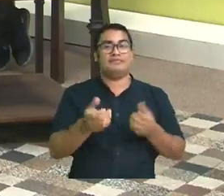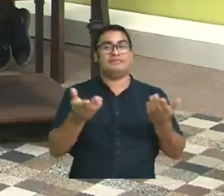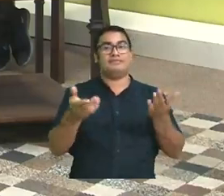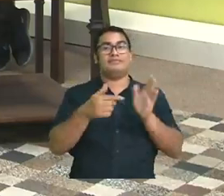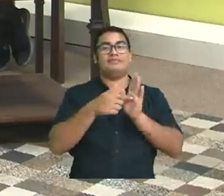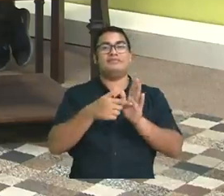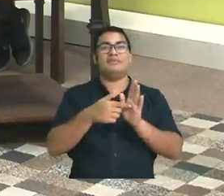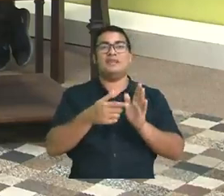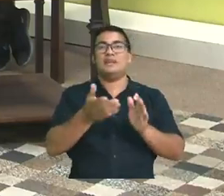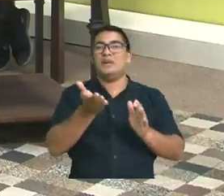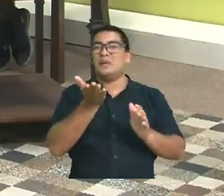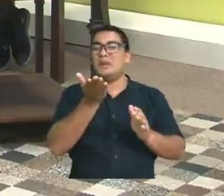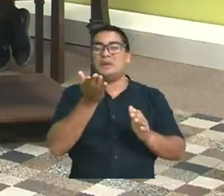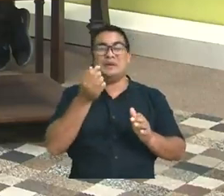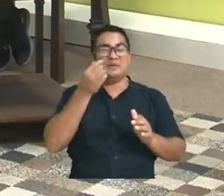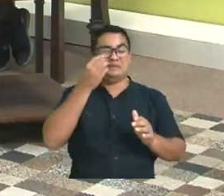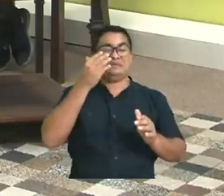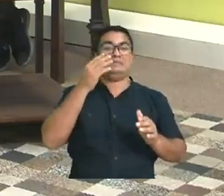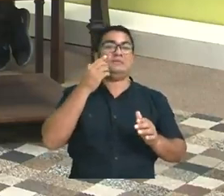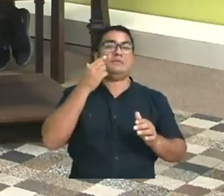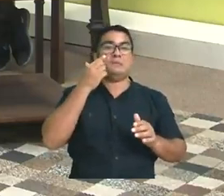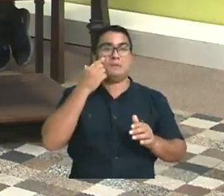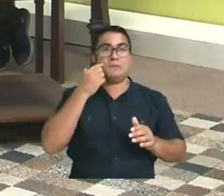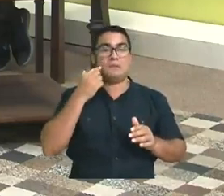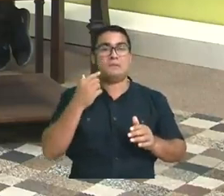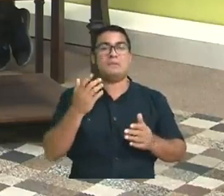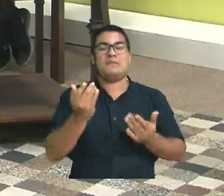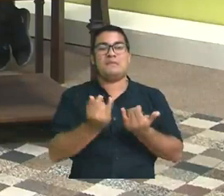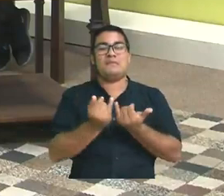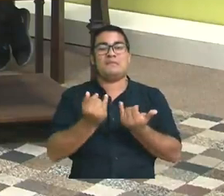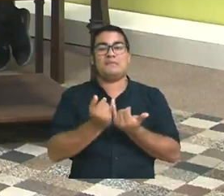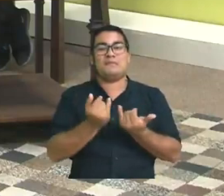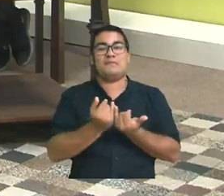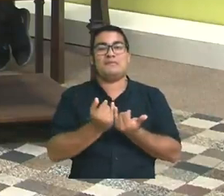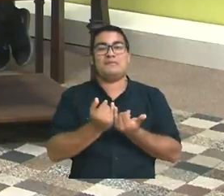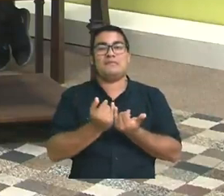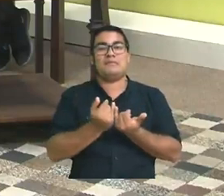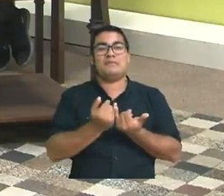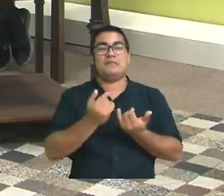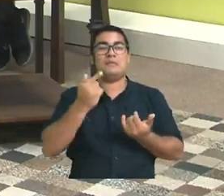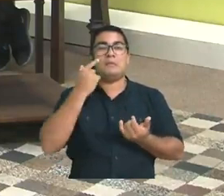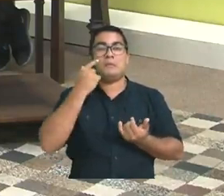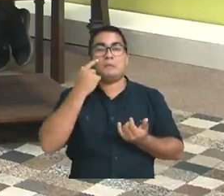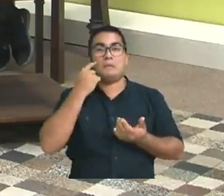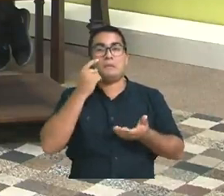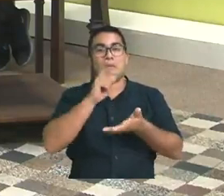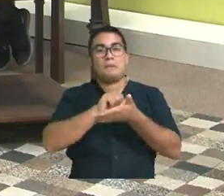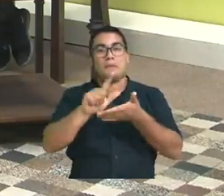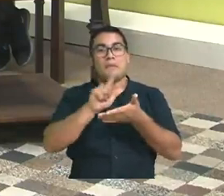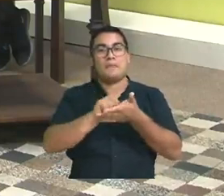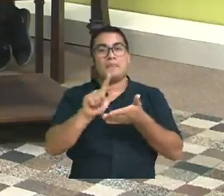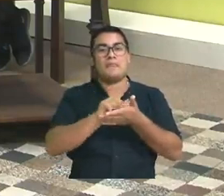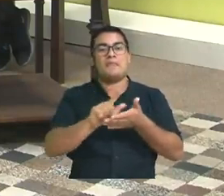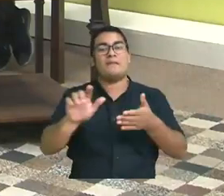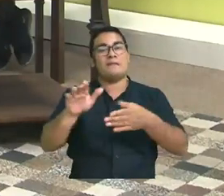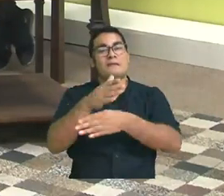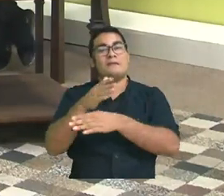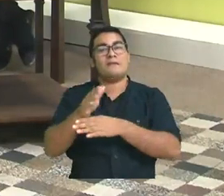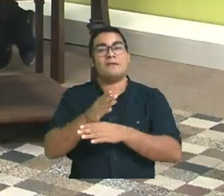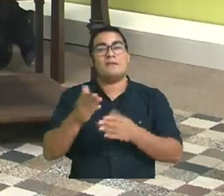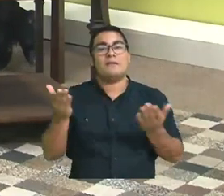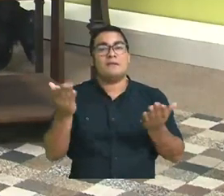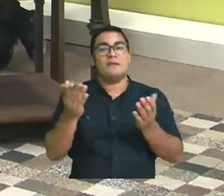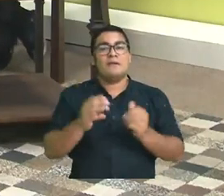se nos mete una basura, igual. Exactamente. Es el lagrimeo y precisamente la lágrima sirve como para limpiar esa de impureza,